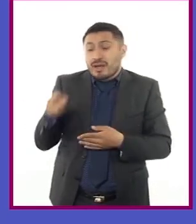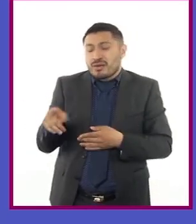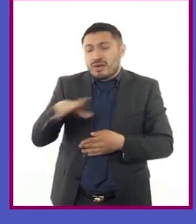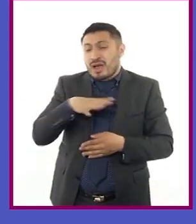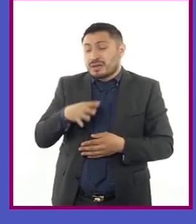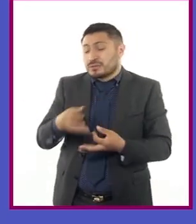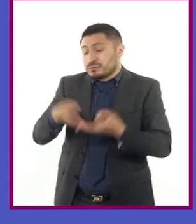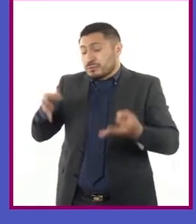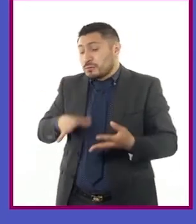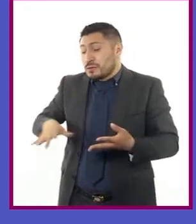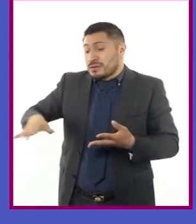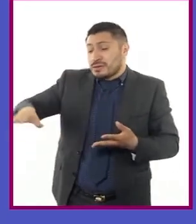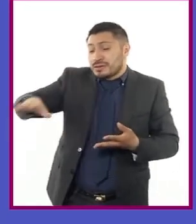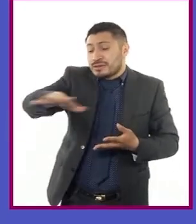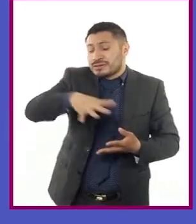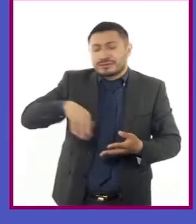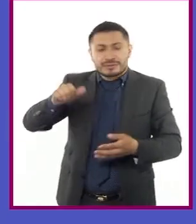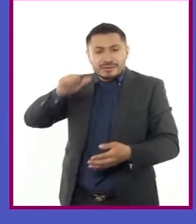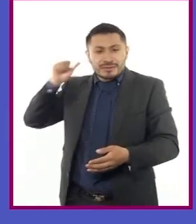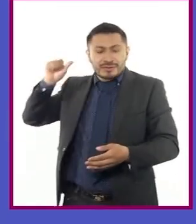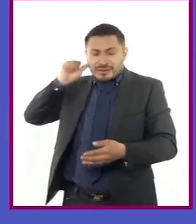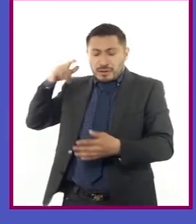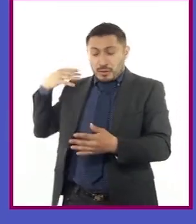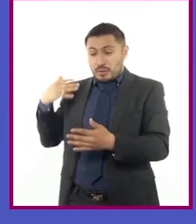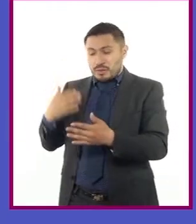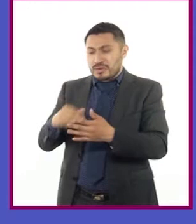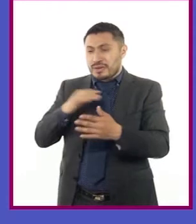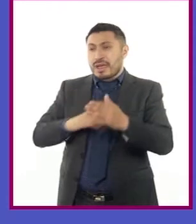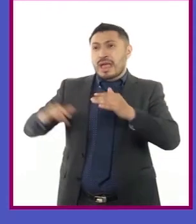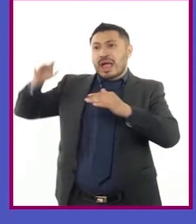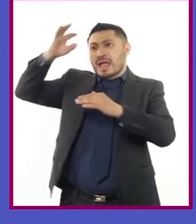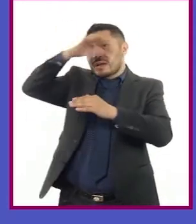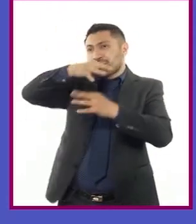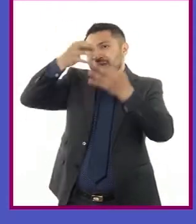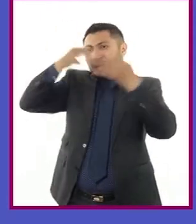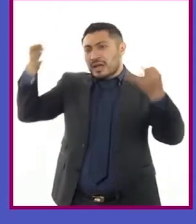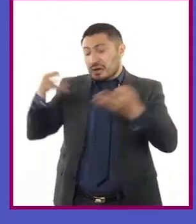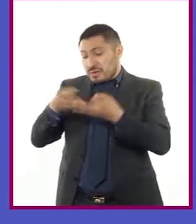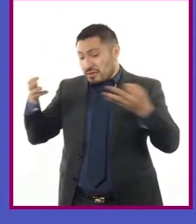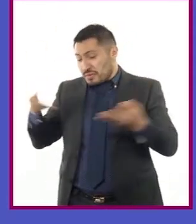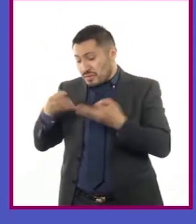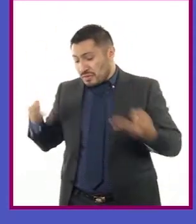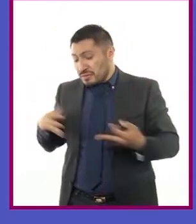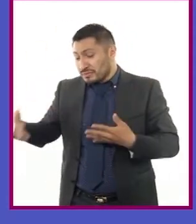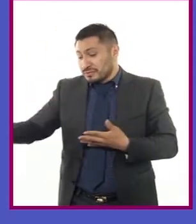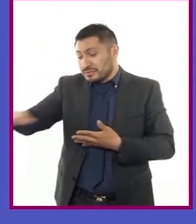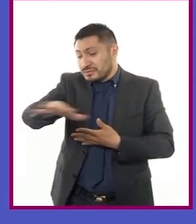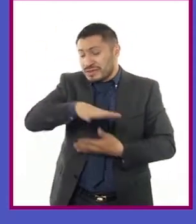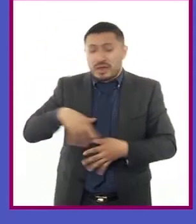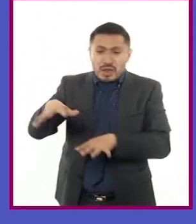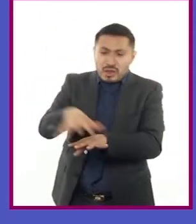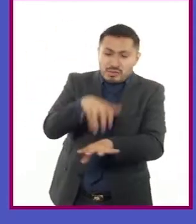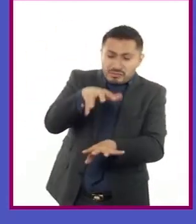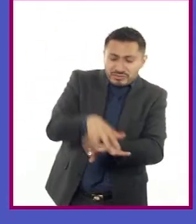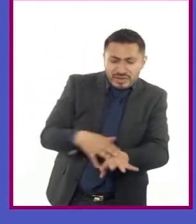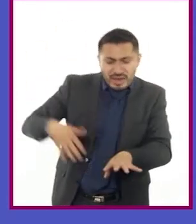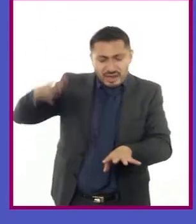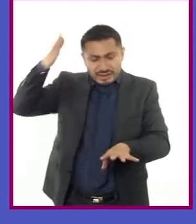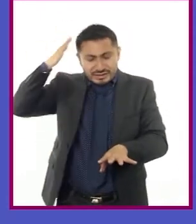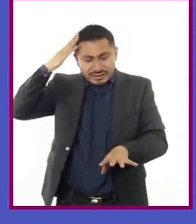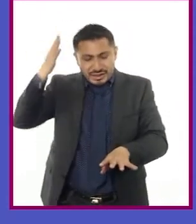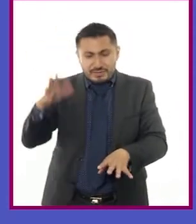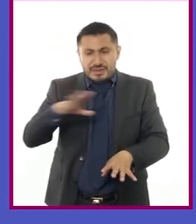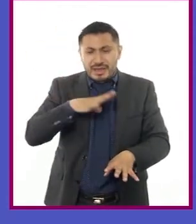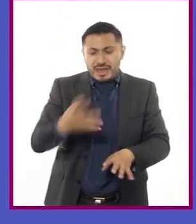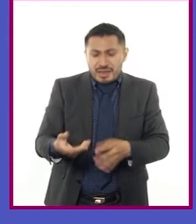de tierra desde ayer. Arriba y abajo, y a los lados, por tus pies, y por tu cabeza